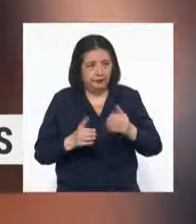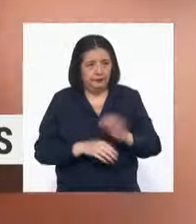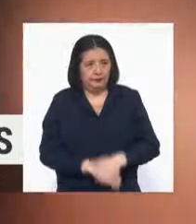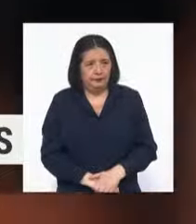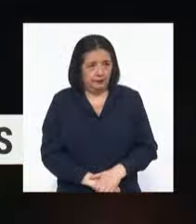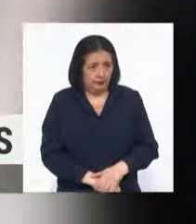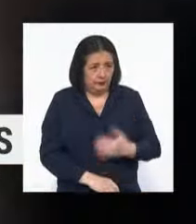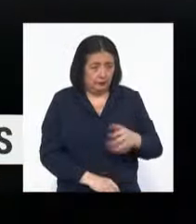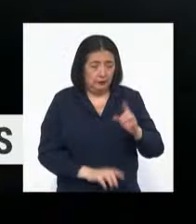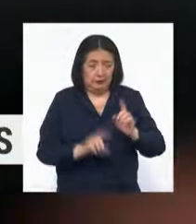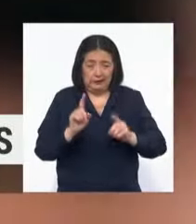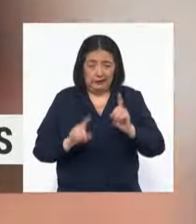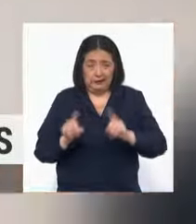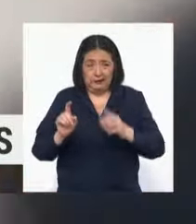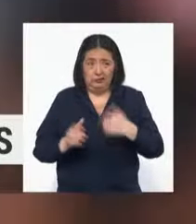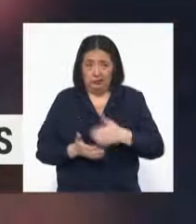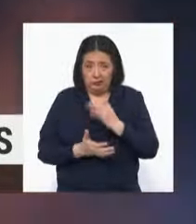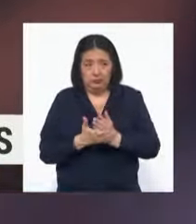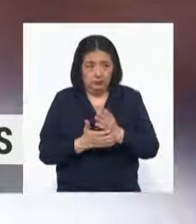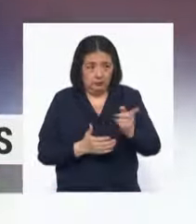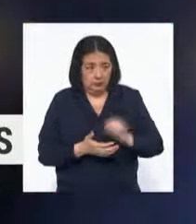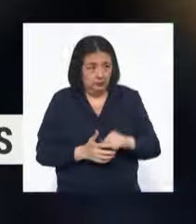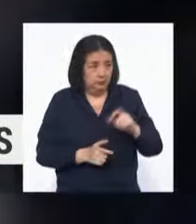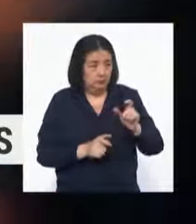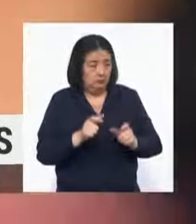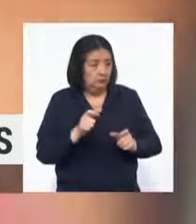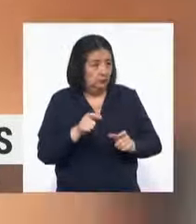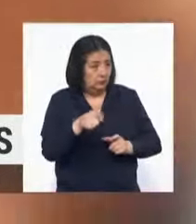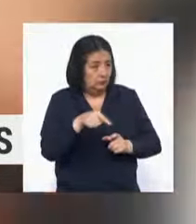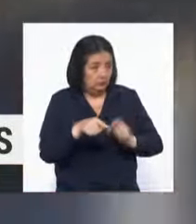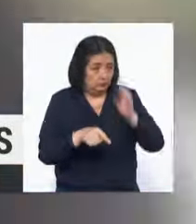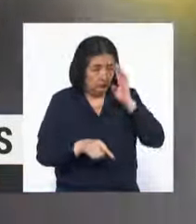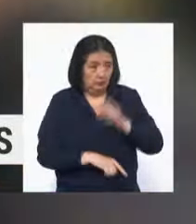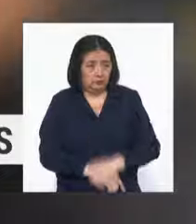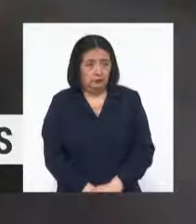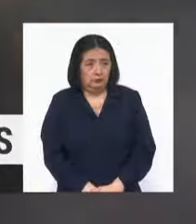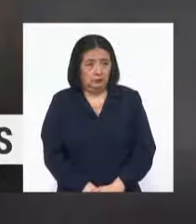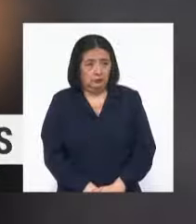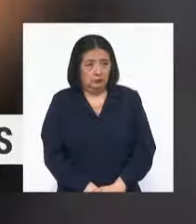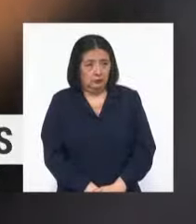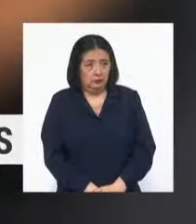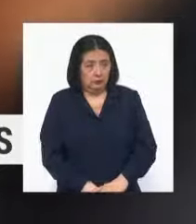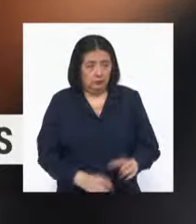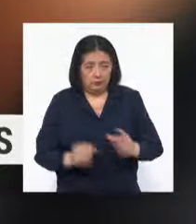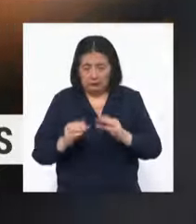embargo, se presentaron algunos inconvenientes con los efectivos policiales.